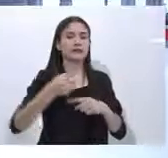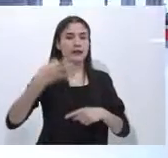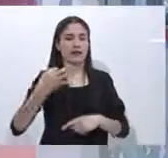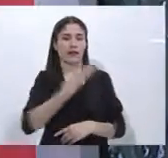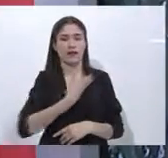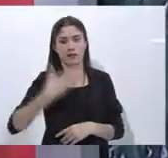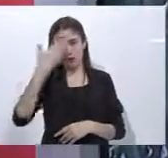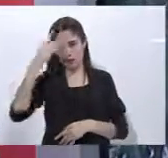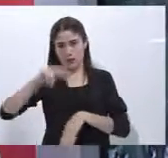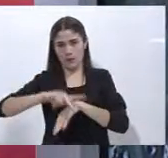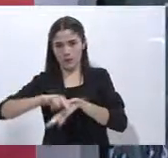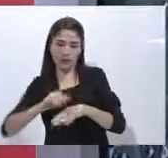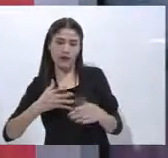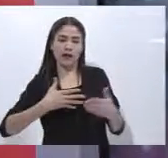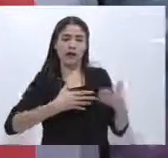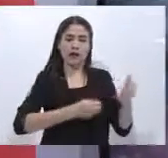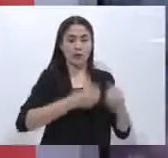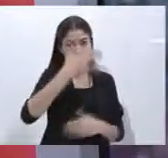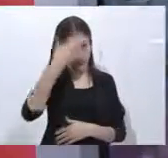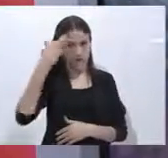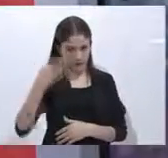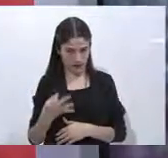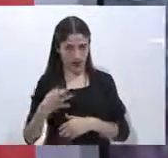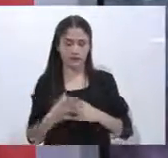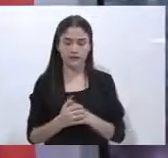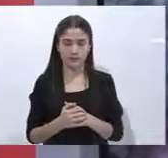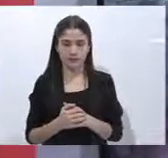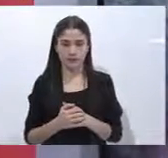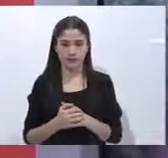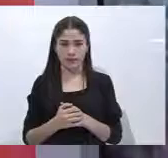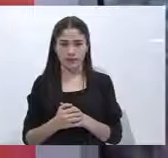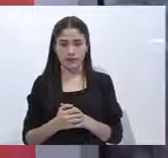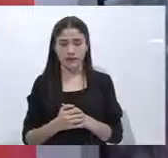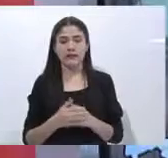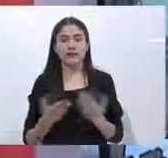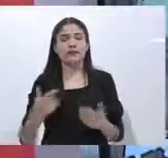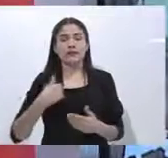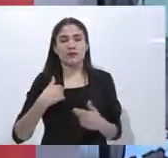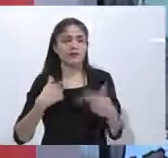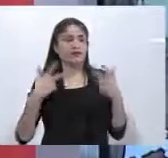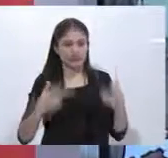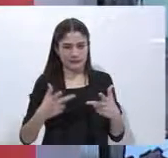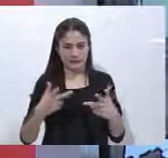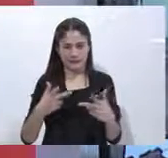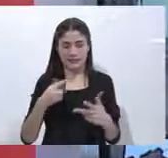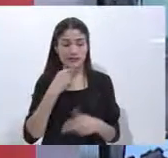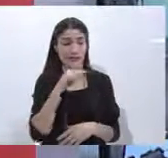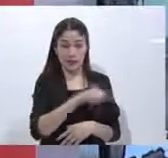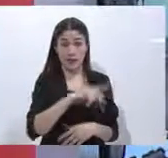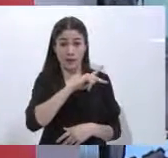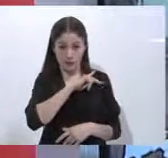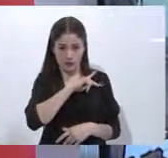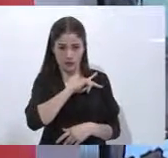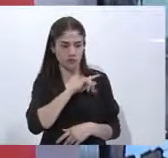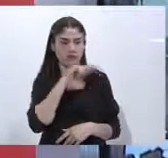mira yo tuve hace rato diciendo el productor el productor él es que nos